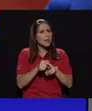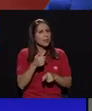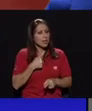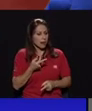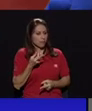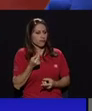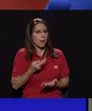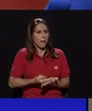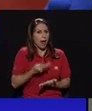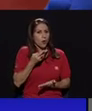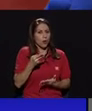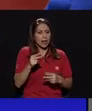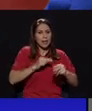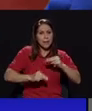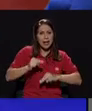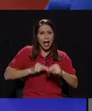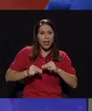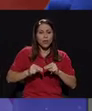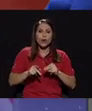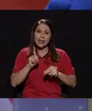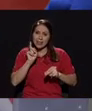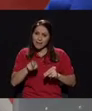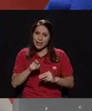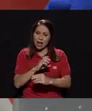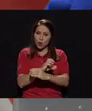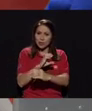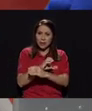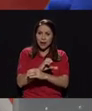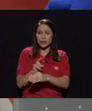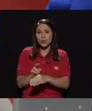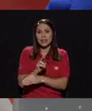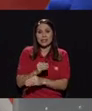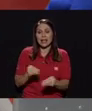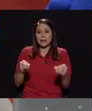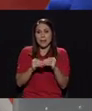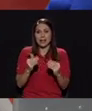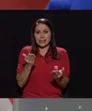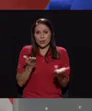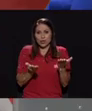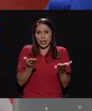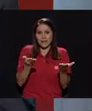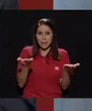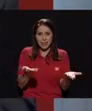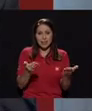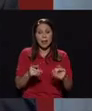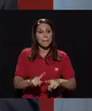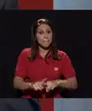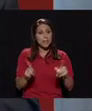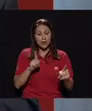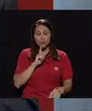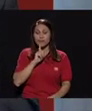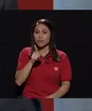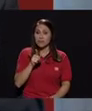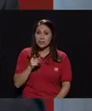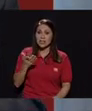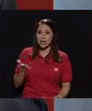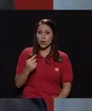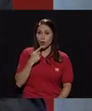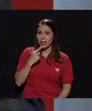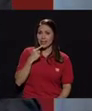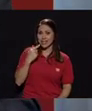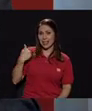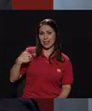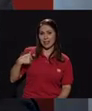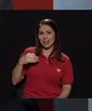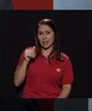en el mercado y que debería entonces conservarse o utilizarse más sosteniblemente. Pero bueno, definitivamente que es cierto lo que